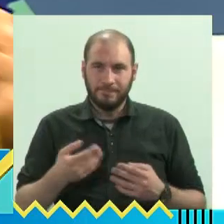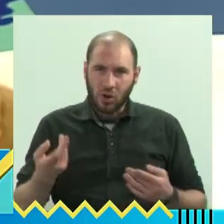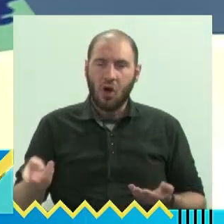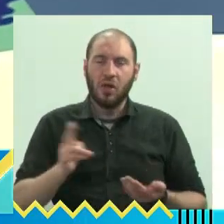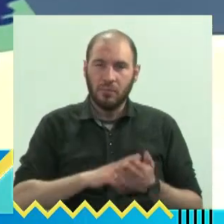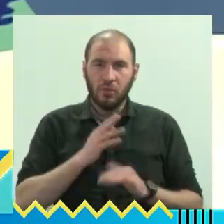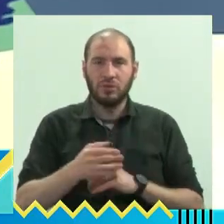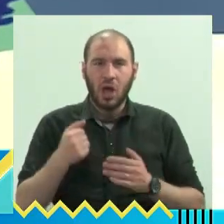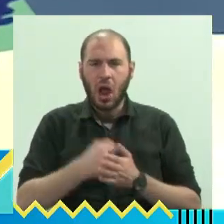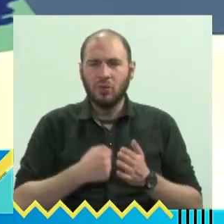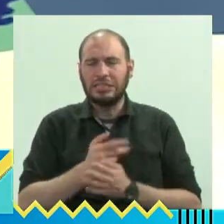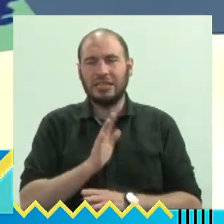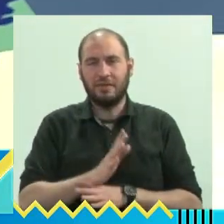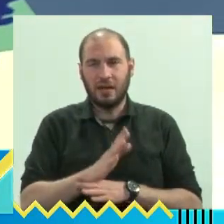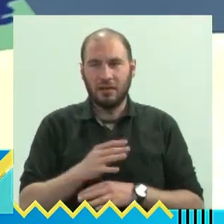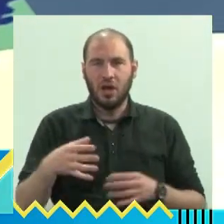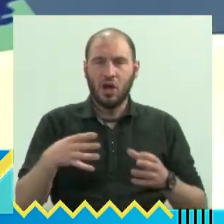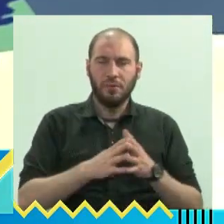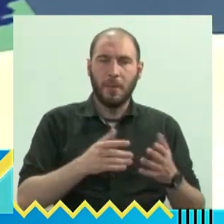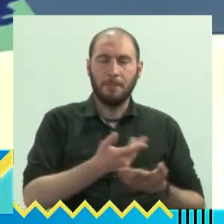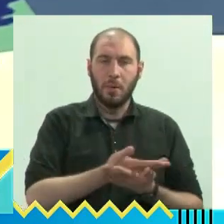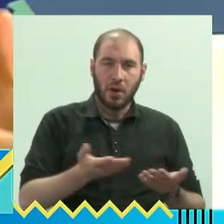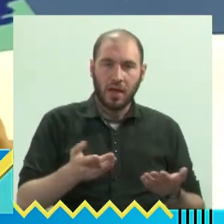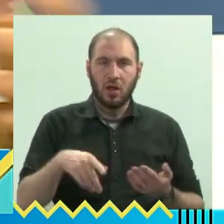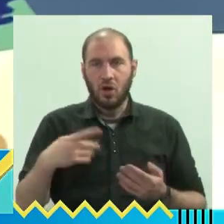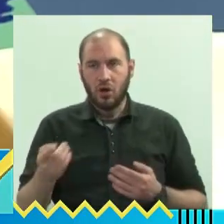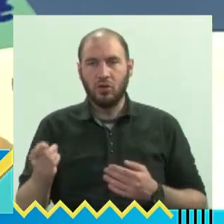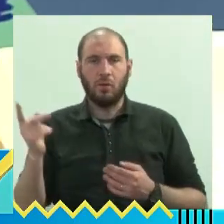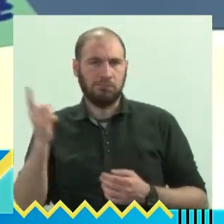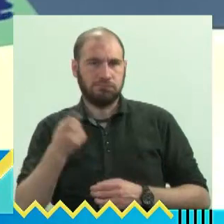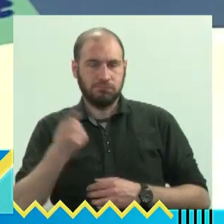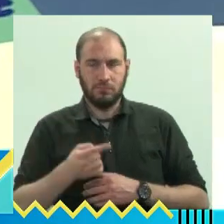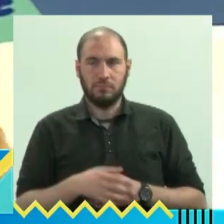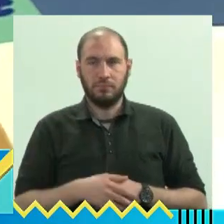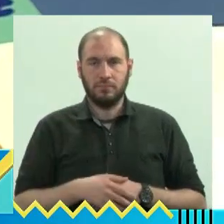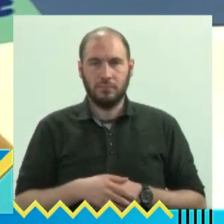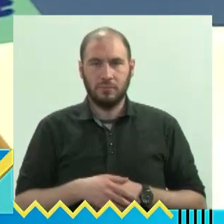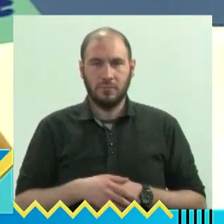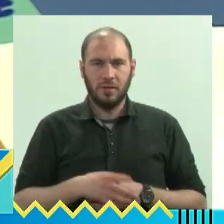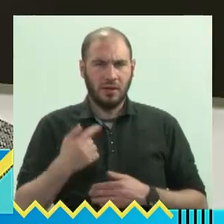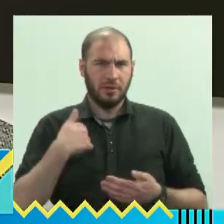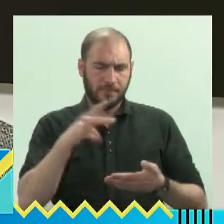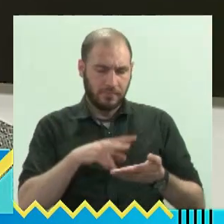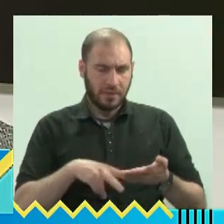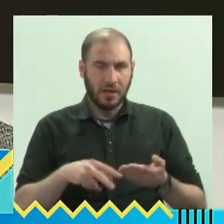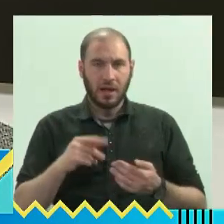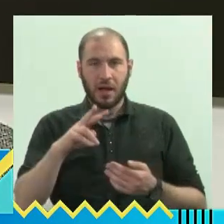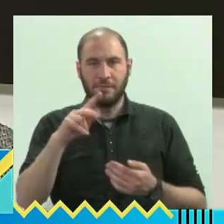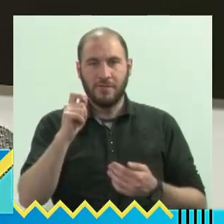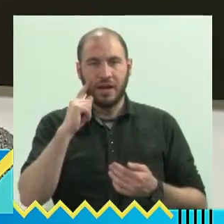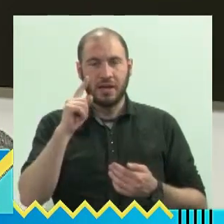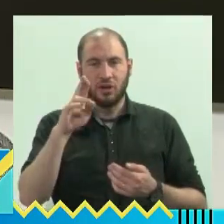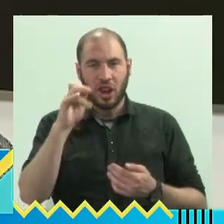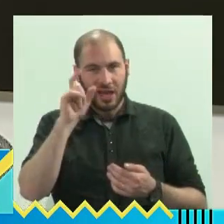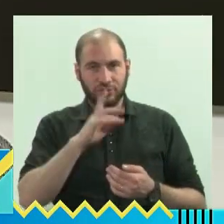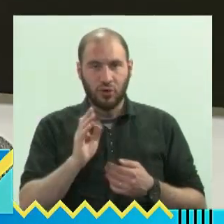digamos, en esta lucha simbólica que hay entre los sectores populares y los sectores dominantes, digamos. Mientras leía ahí un poco sobre Bairoleto,